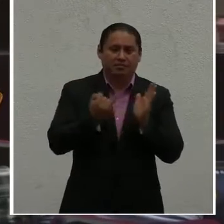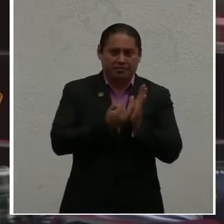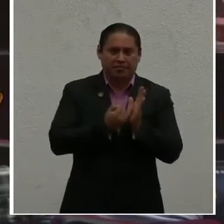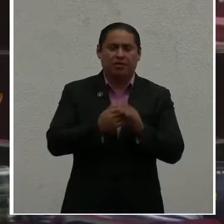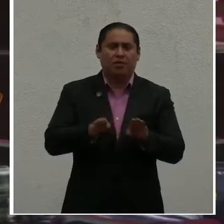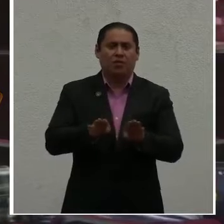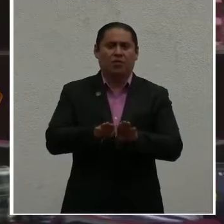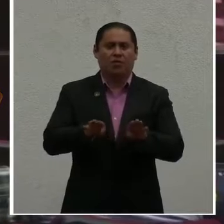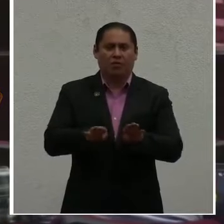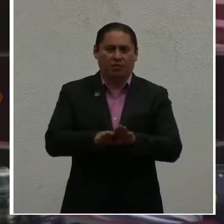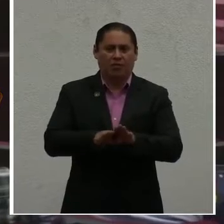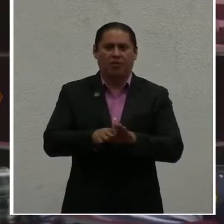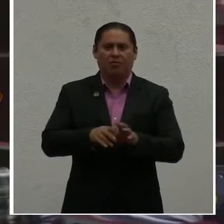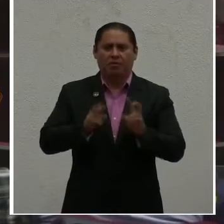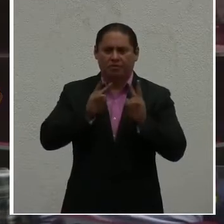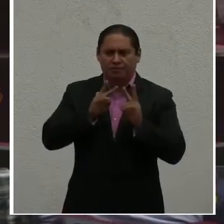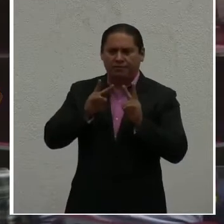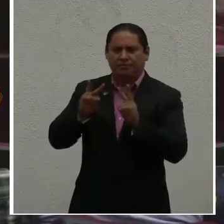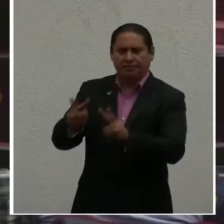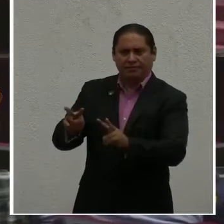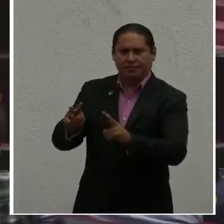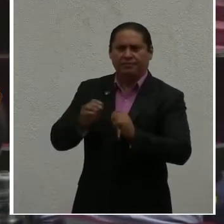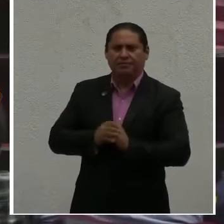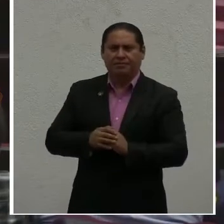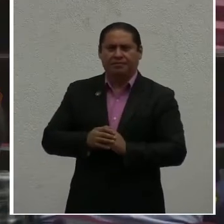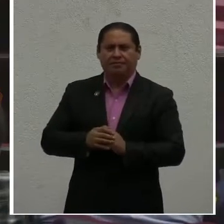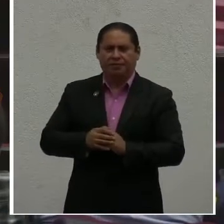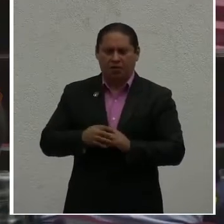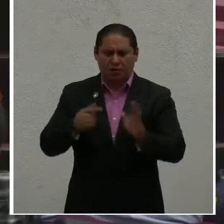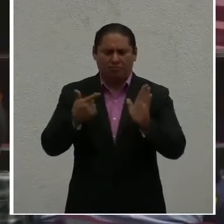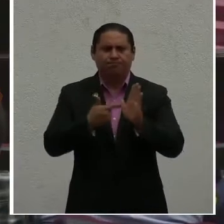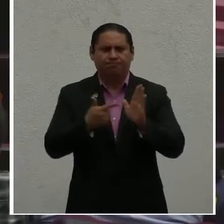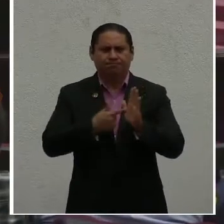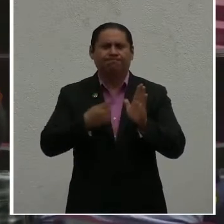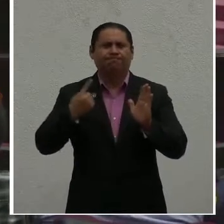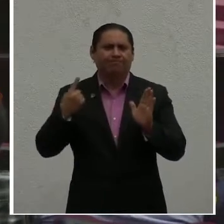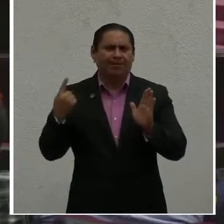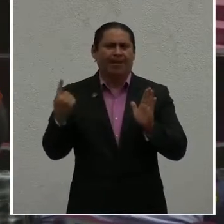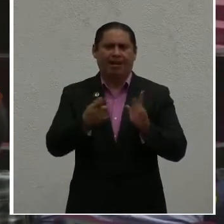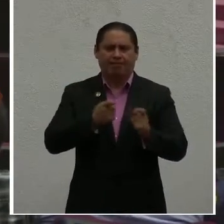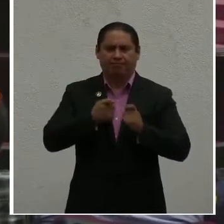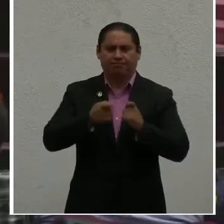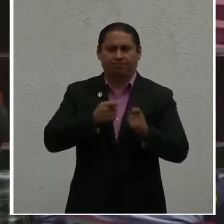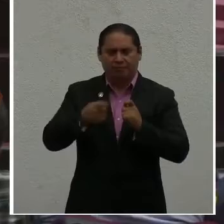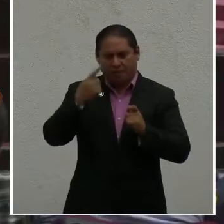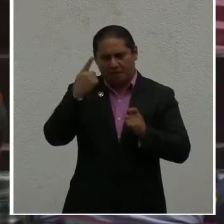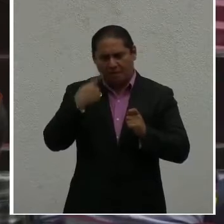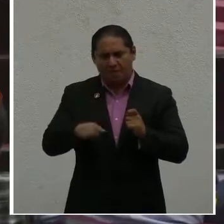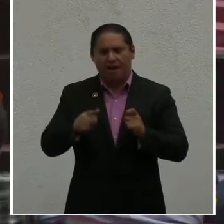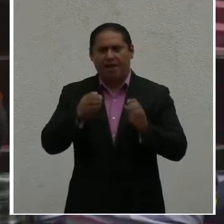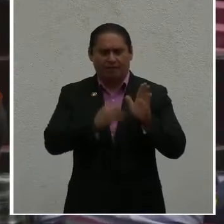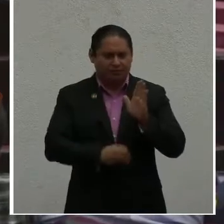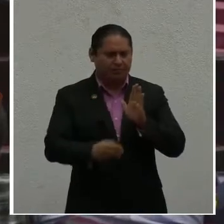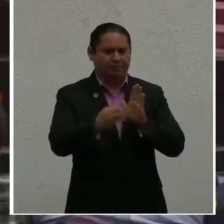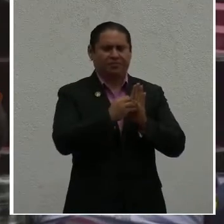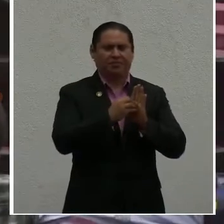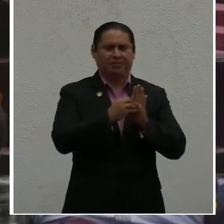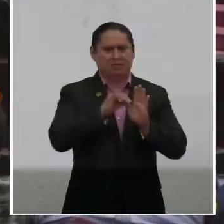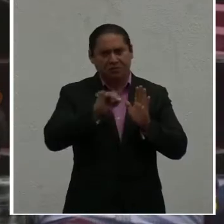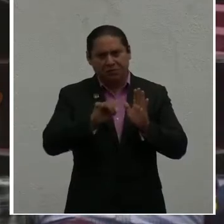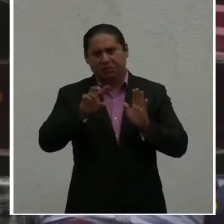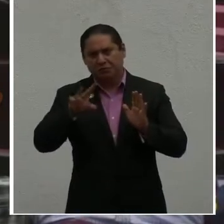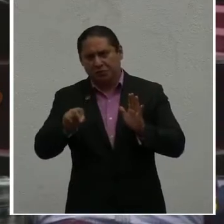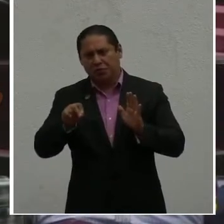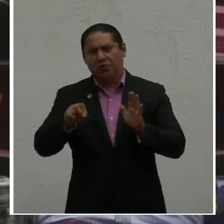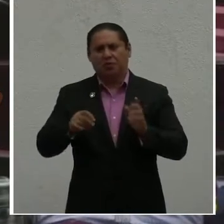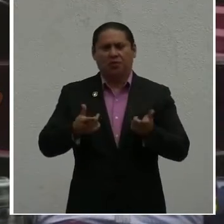cuenta y en consideración los preceptos constitucionales que regulan las facultades para decretar impuestos consagradas en